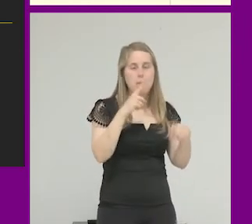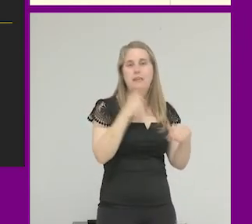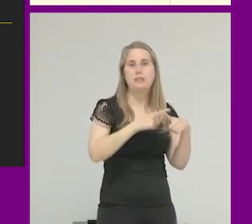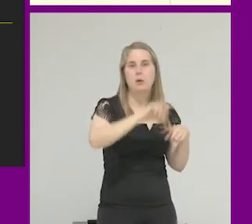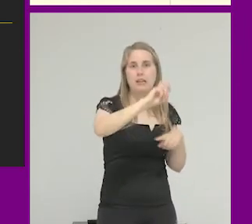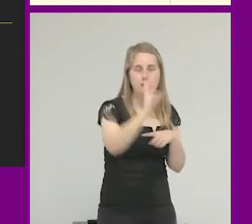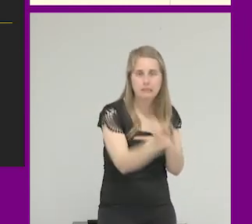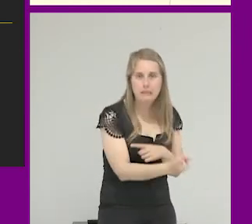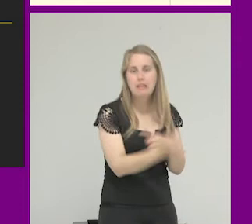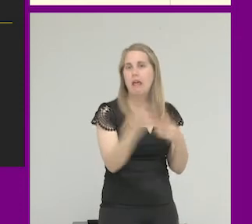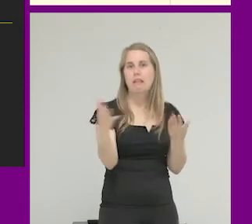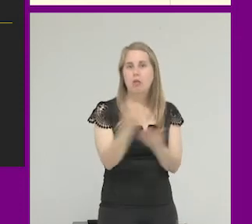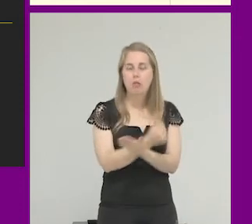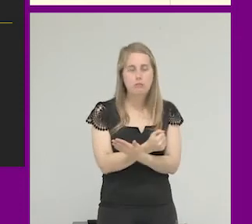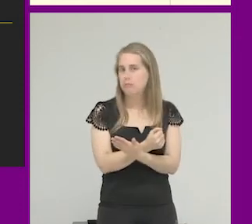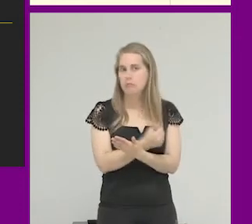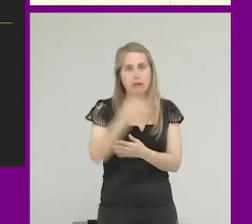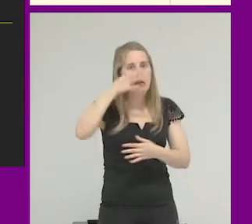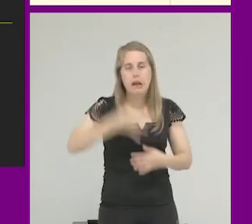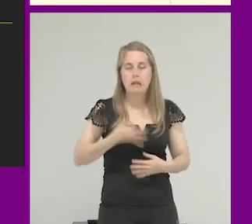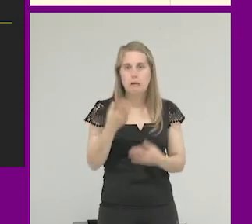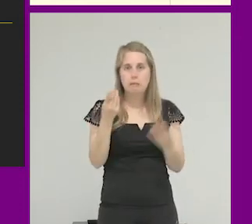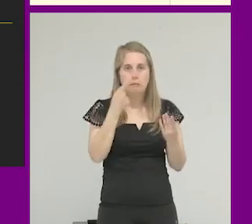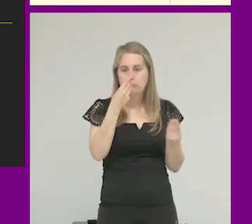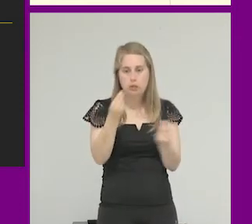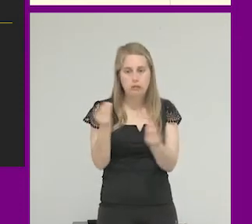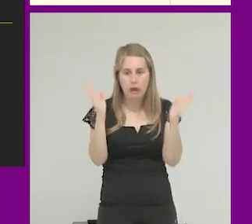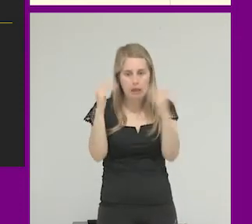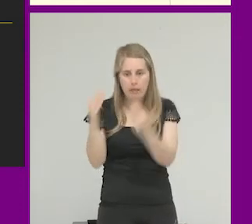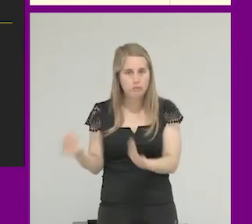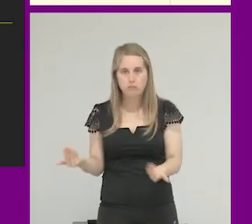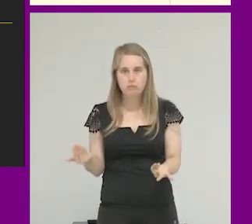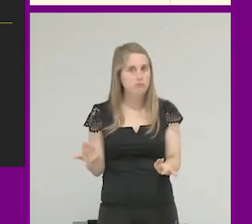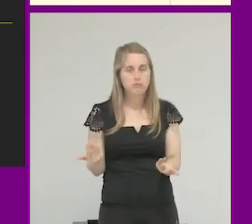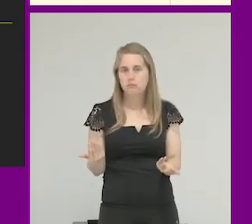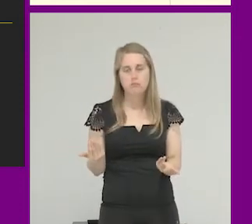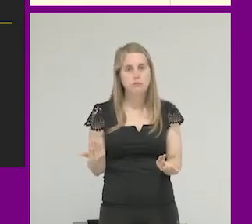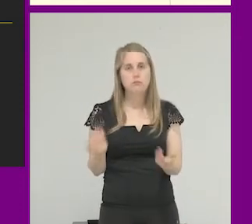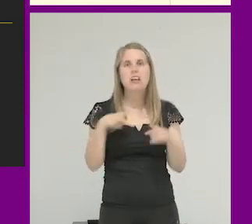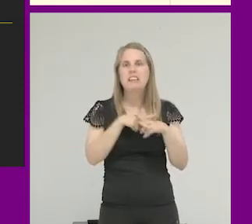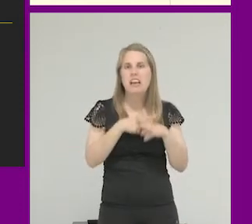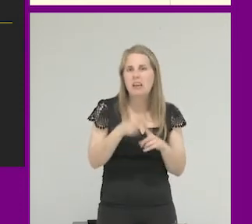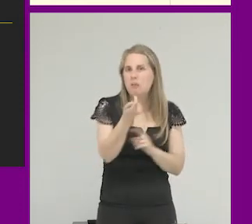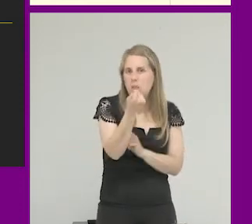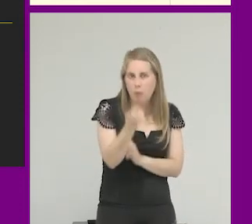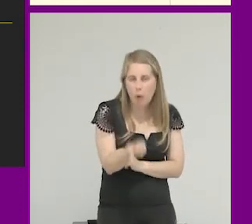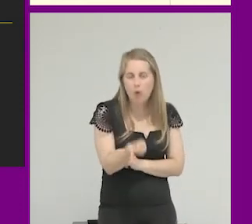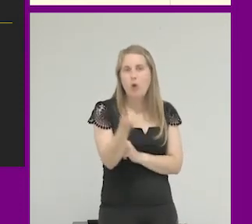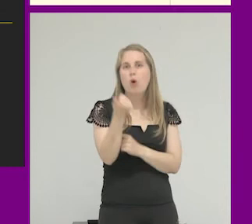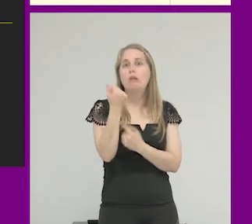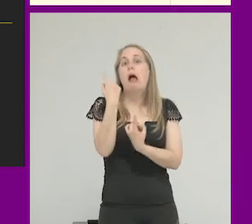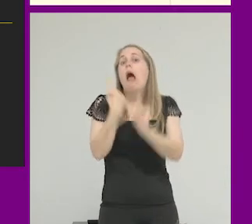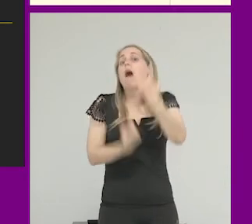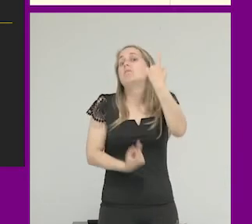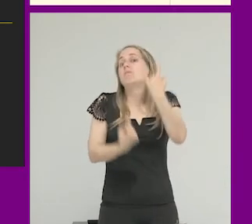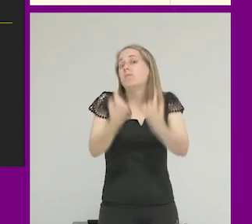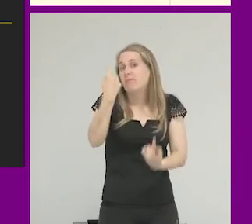zelan tratatzen den guztia, benetan ez da nabaritzen. Oso tailer gutxi, noizean